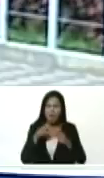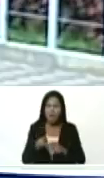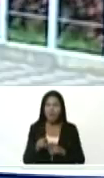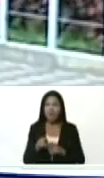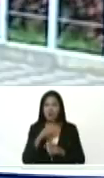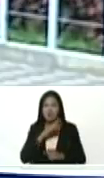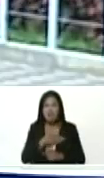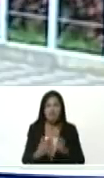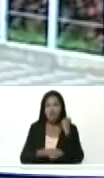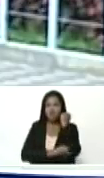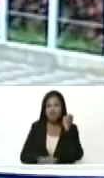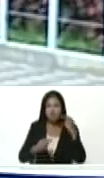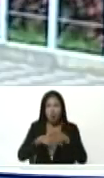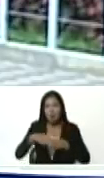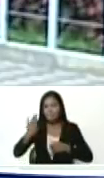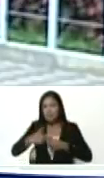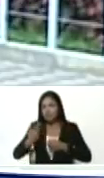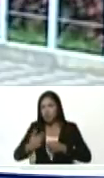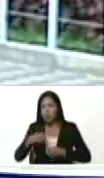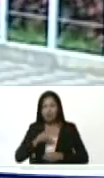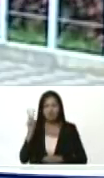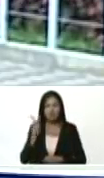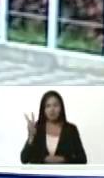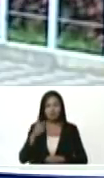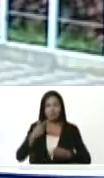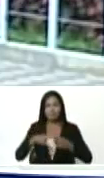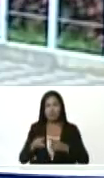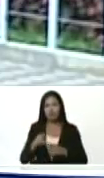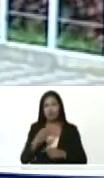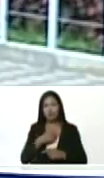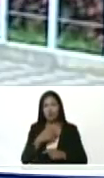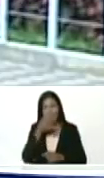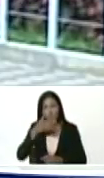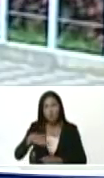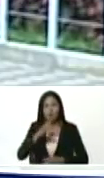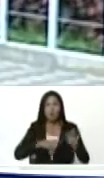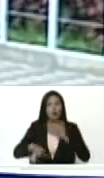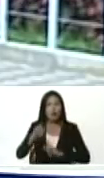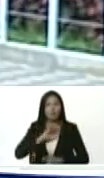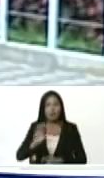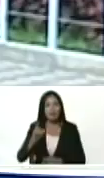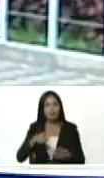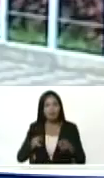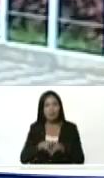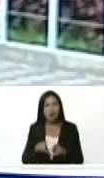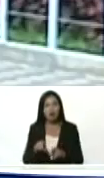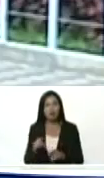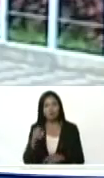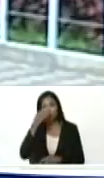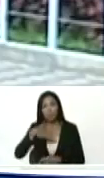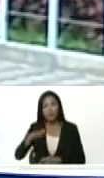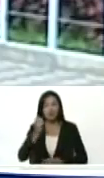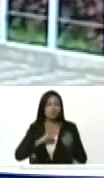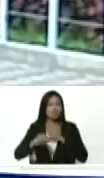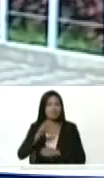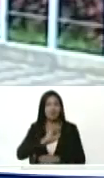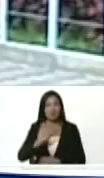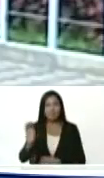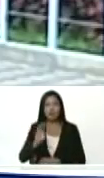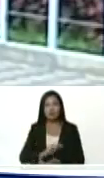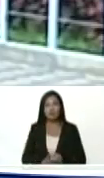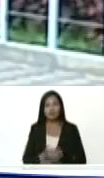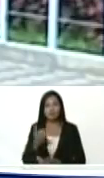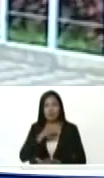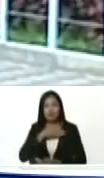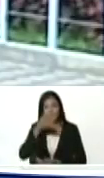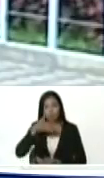pretenden robarse el petróleo de Venezuela. Pero que hay un pueblo que ama la patria, hay un pueblo que defiende la patria y hay un